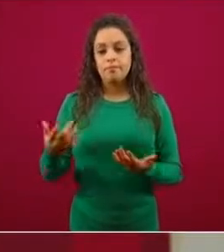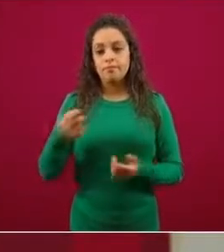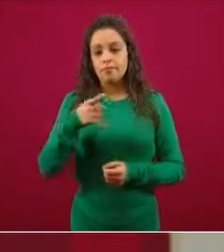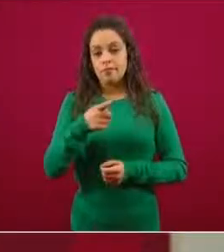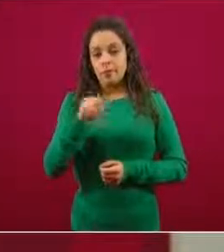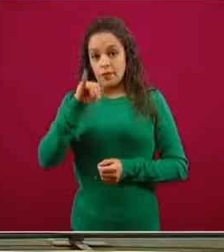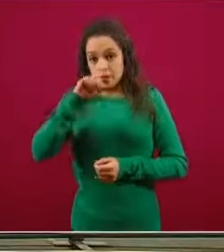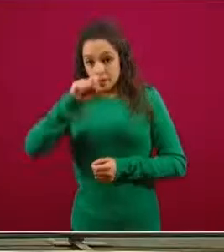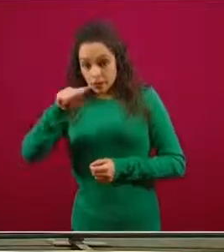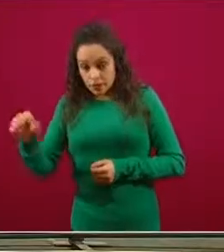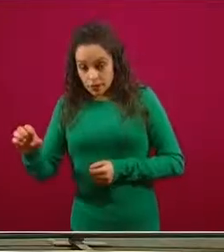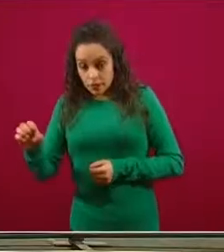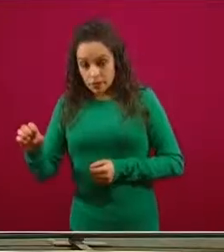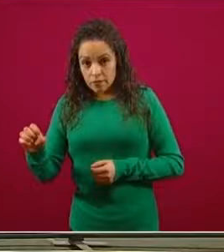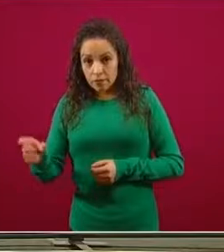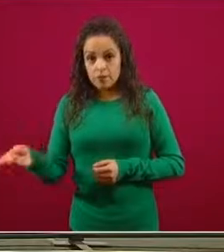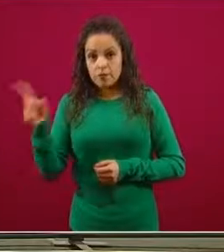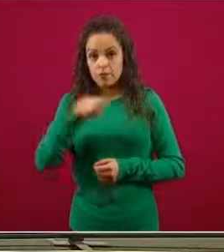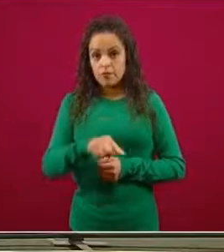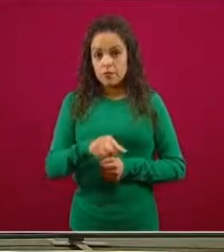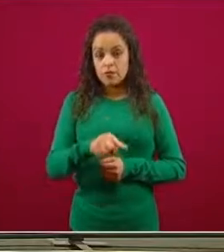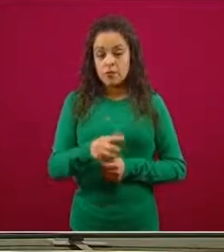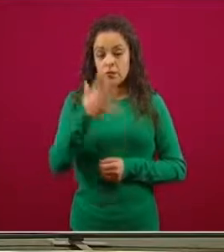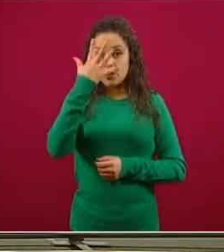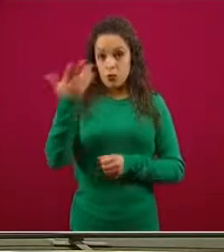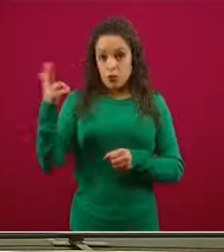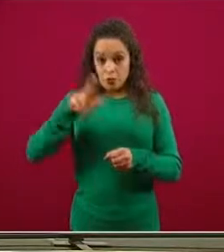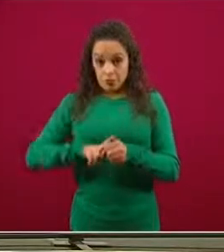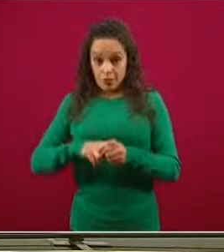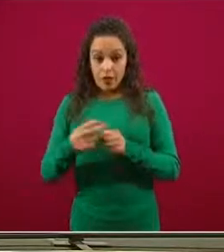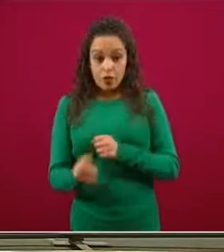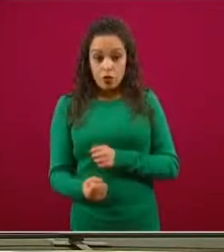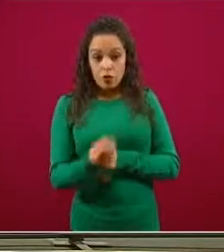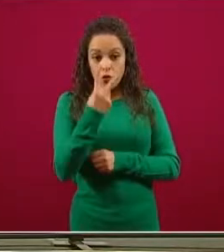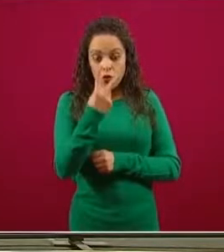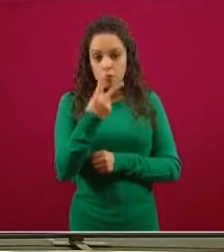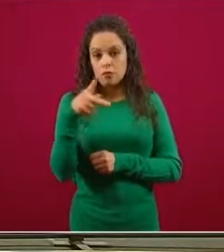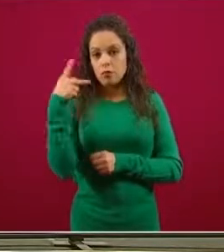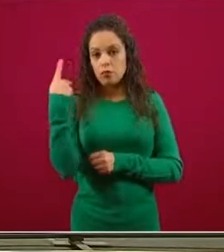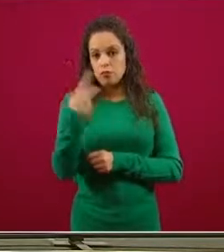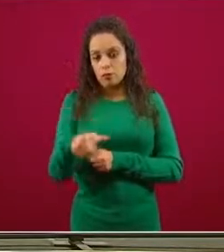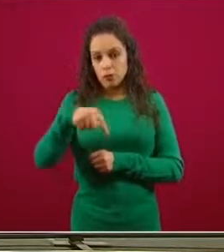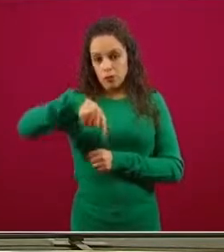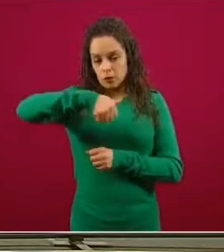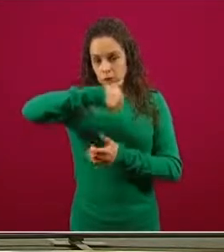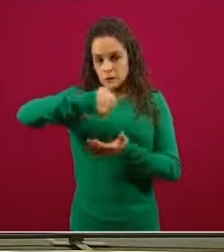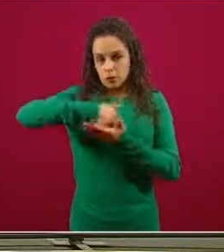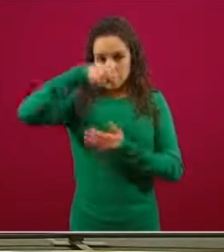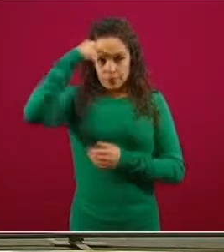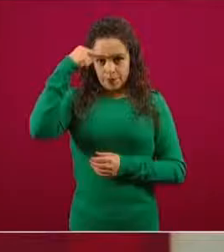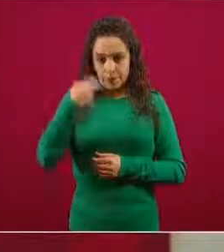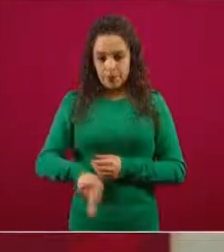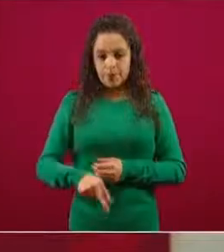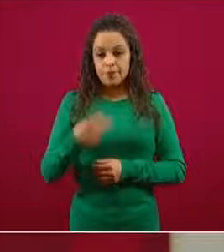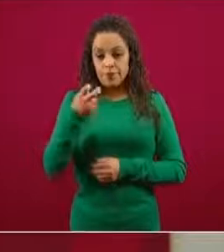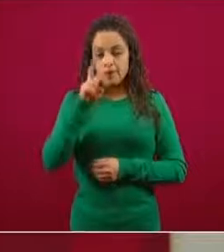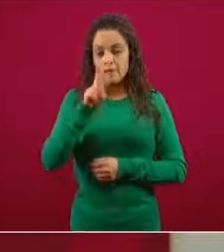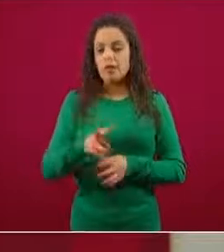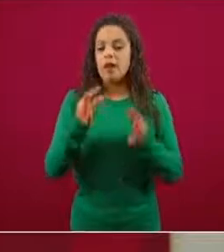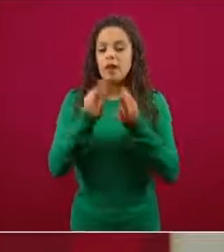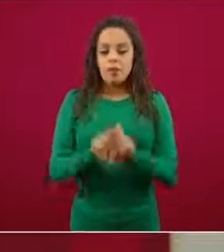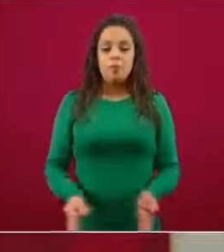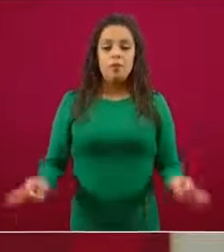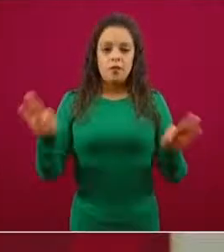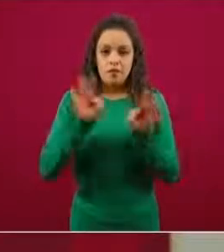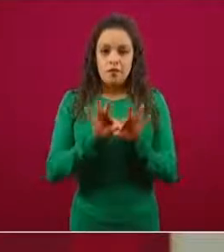y 2 de los 5 hospitales que tiene la Ciudad de México. Entonces, esto es algo muy importante porque quiere